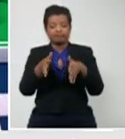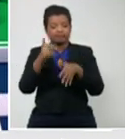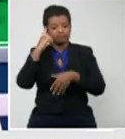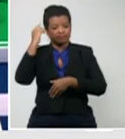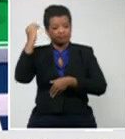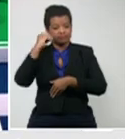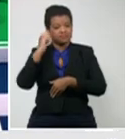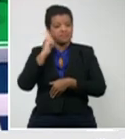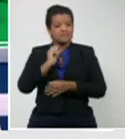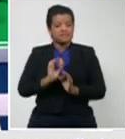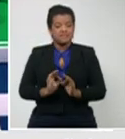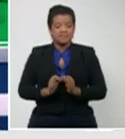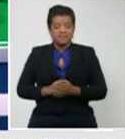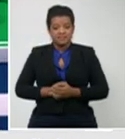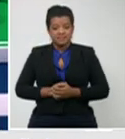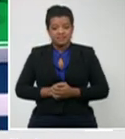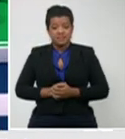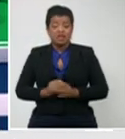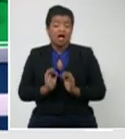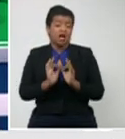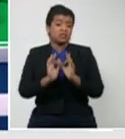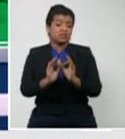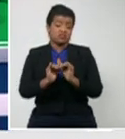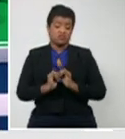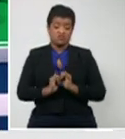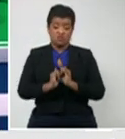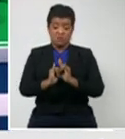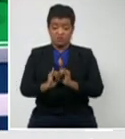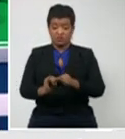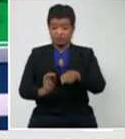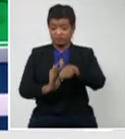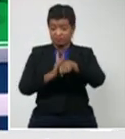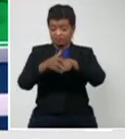comportamiento de la COVID-19 en Cuba,